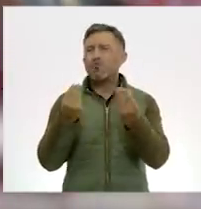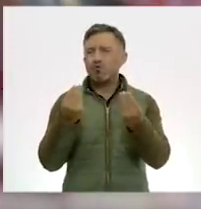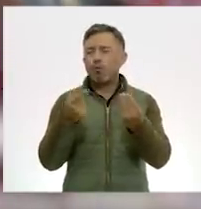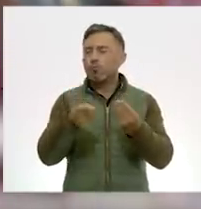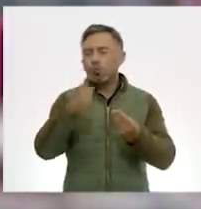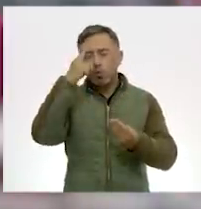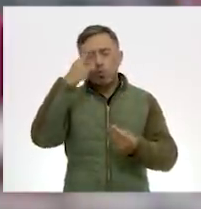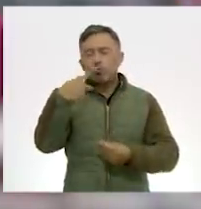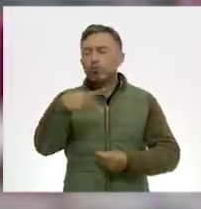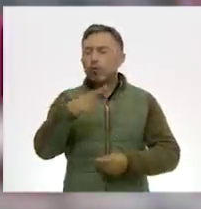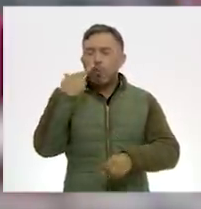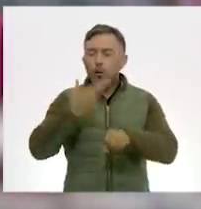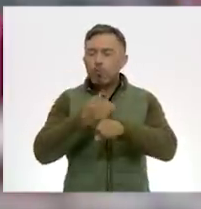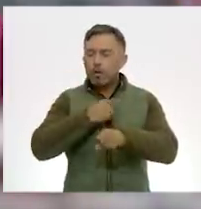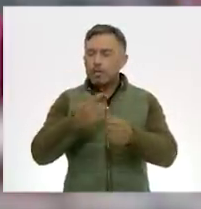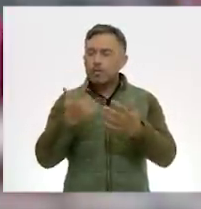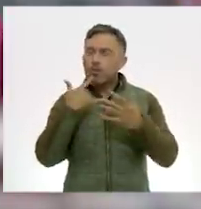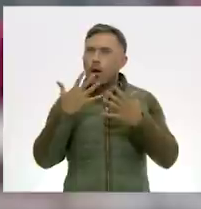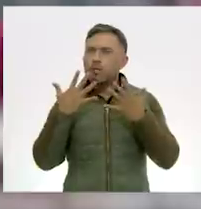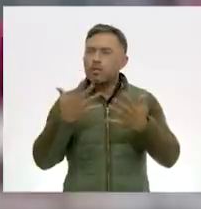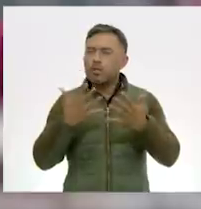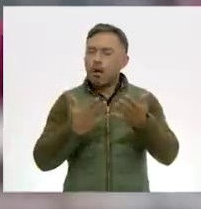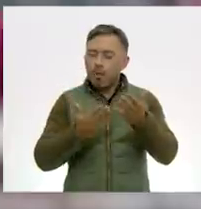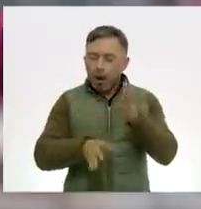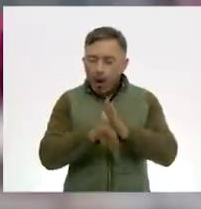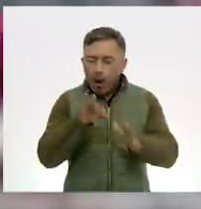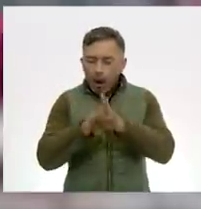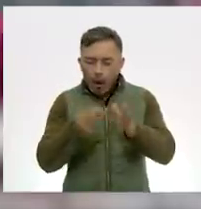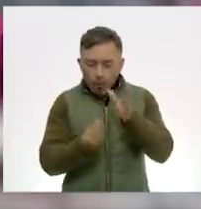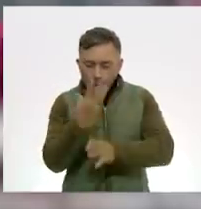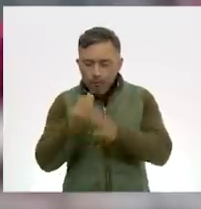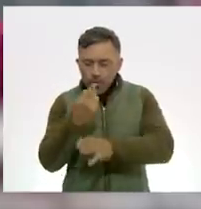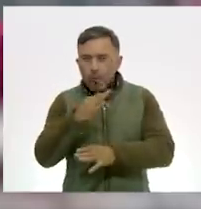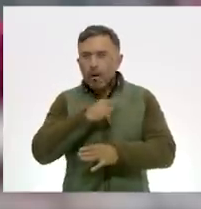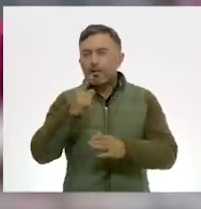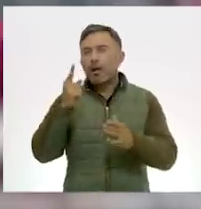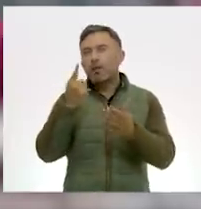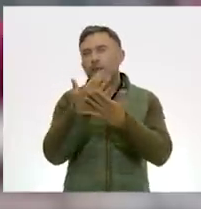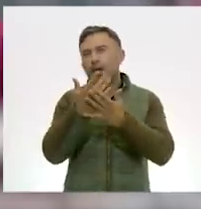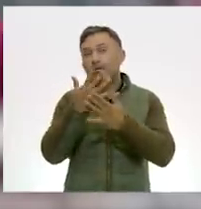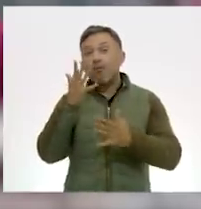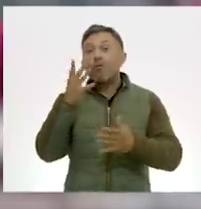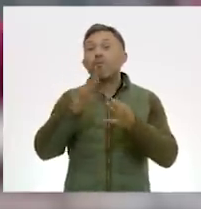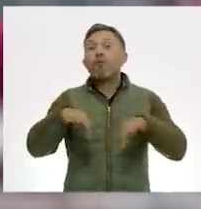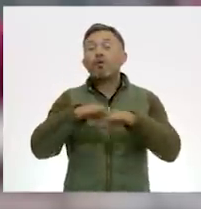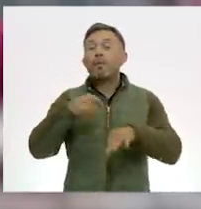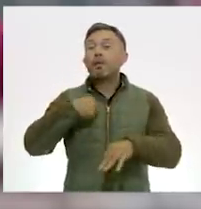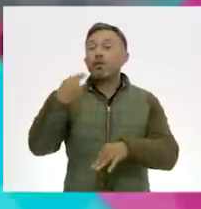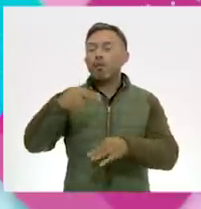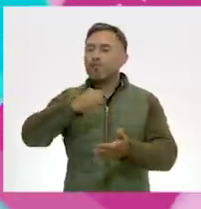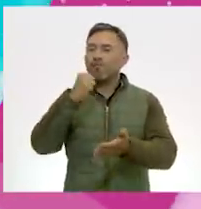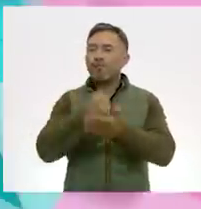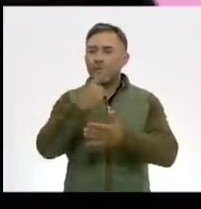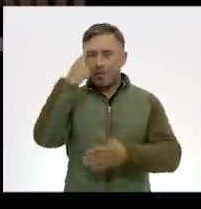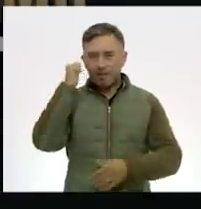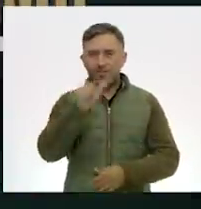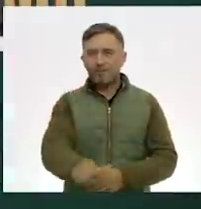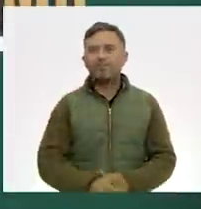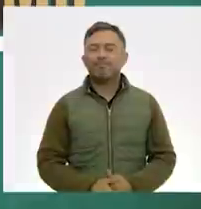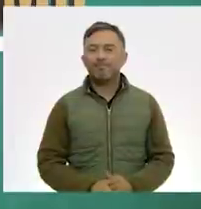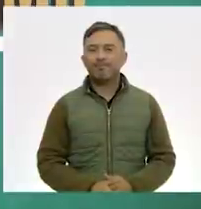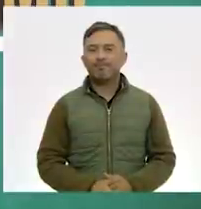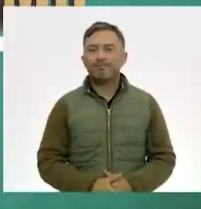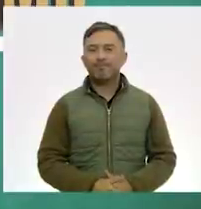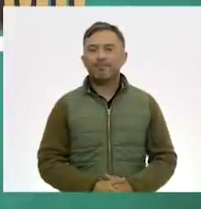tus sueños, innovar y crear esperanzas y sobre todo dejar tu nombre marcado en la historia.